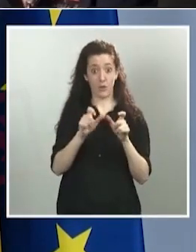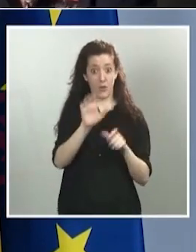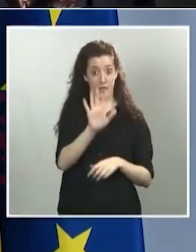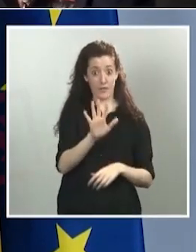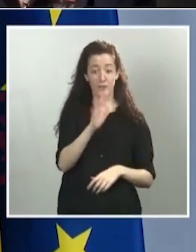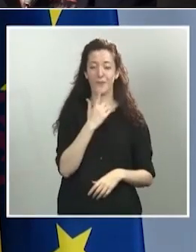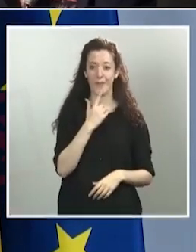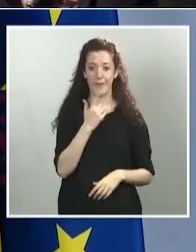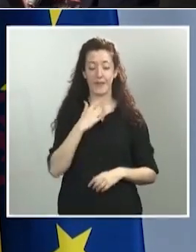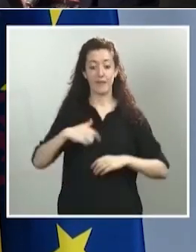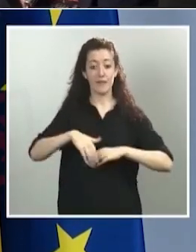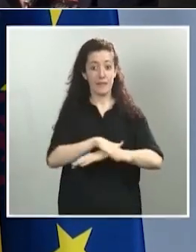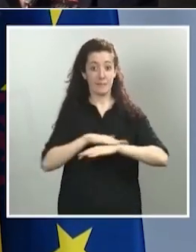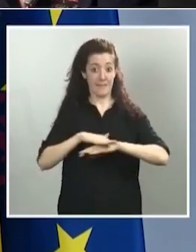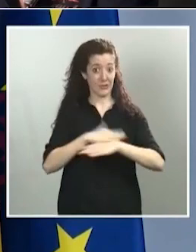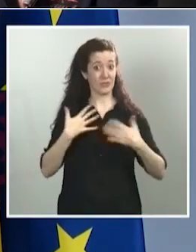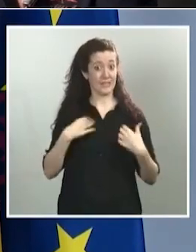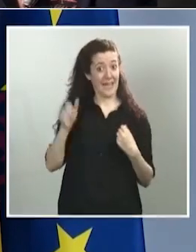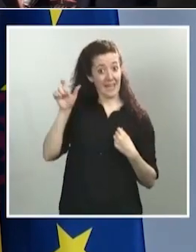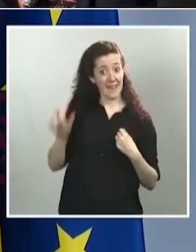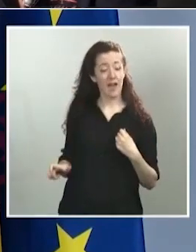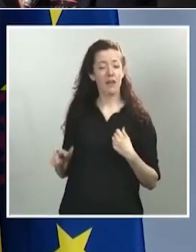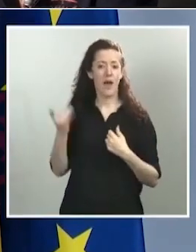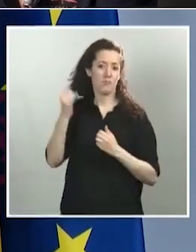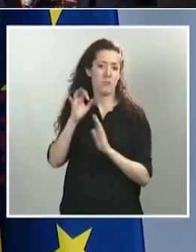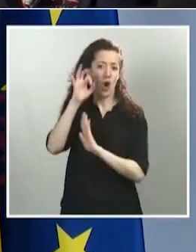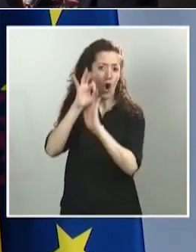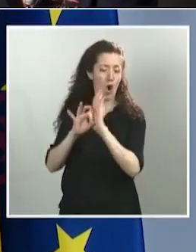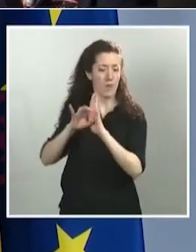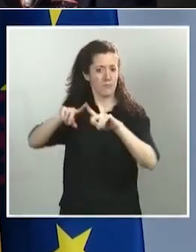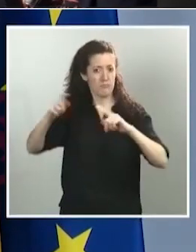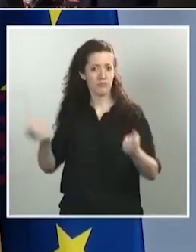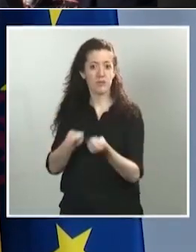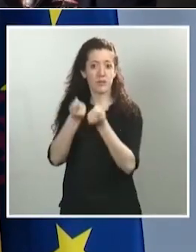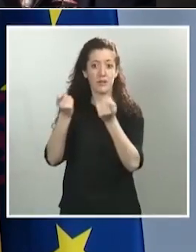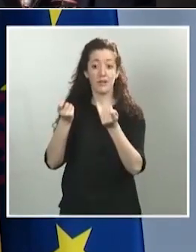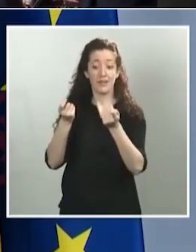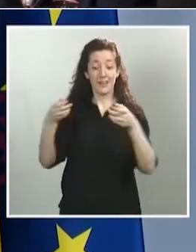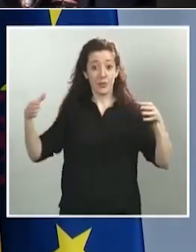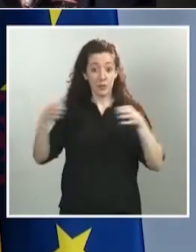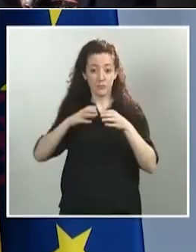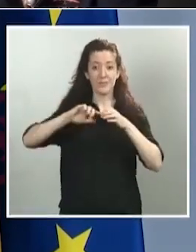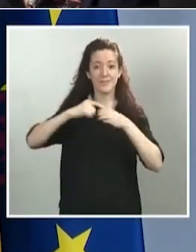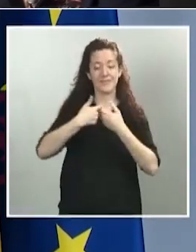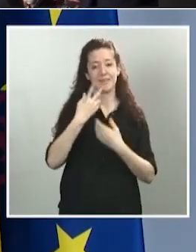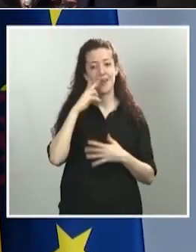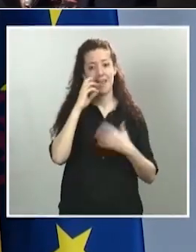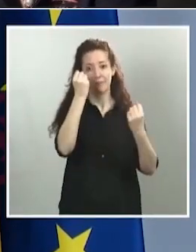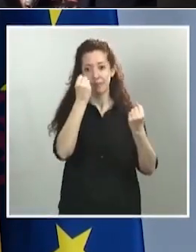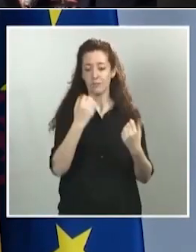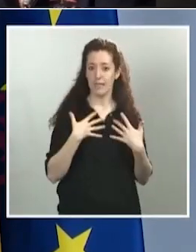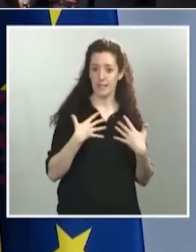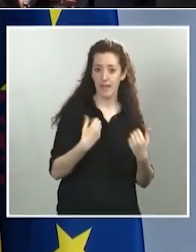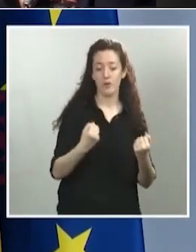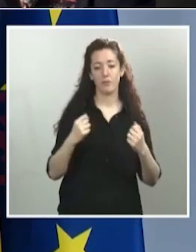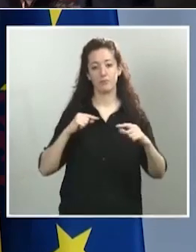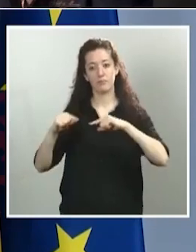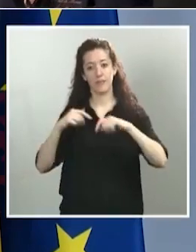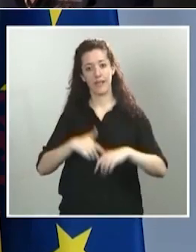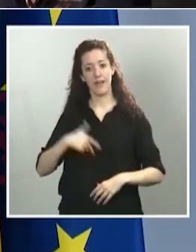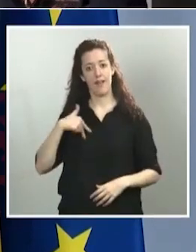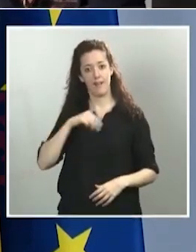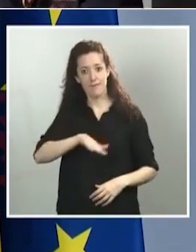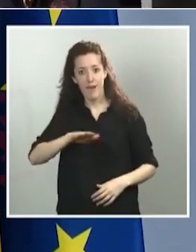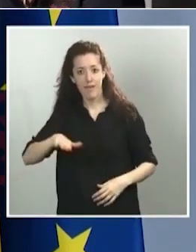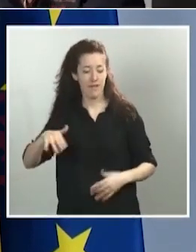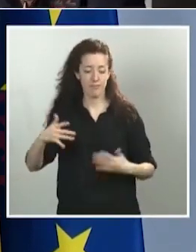que no muestran de lo que sucede en españa de ataúdes de personas de dolor de tera lo muestran en eeuu